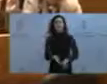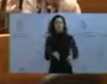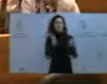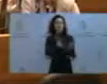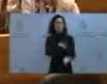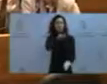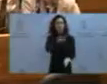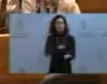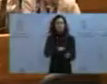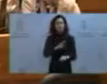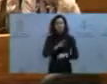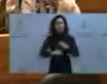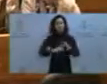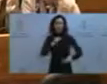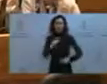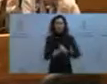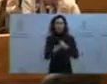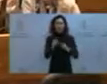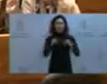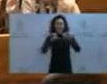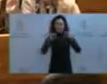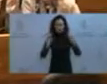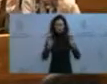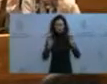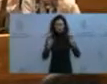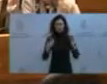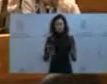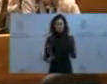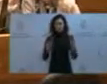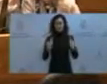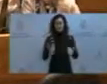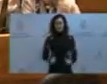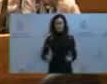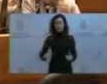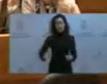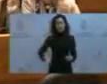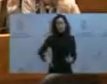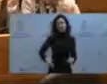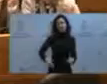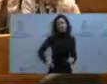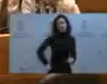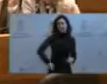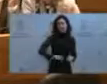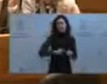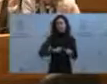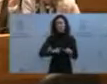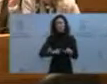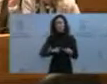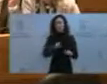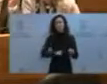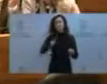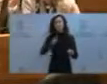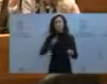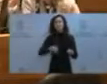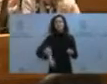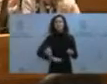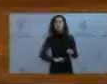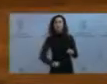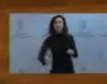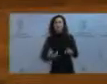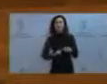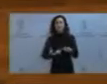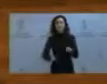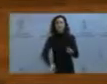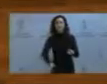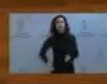certificado de la región. En este caso eran la hernia inguinal, la colelitiasis, las varices, la prótesis de cadera, la prótesis de